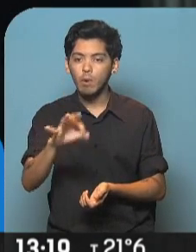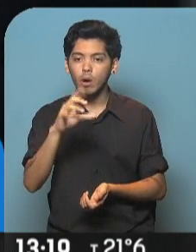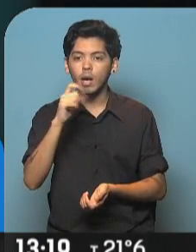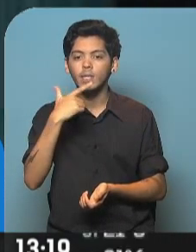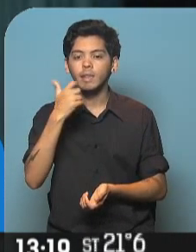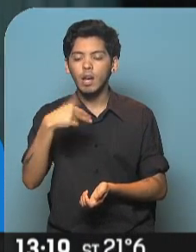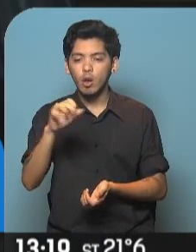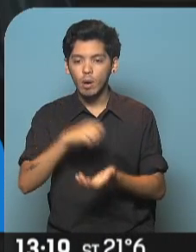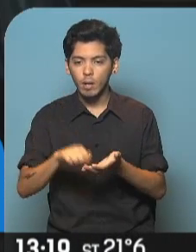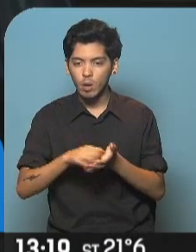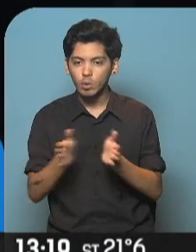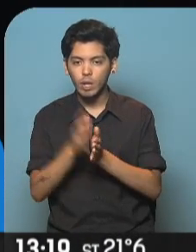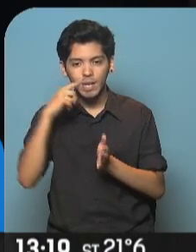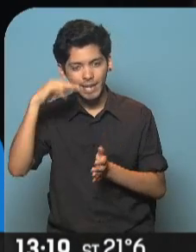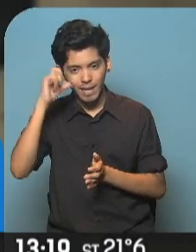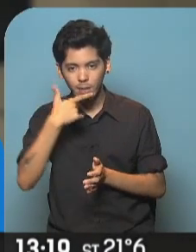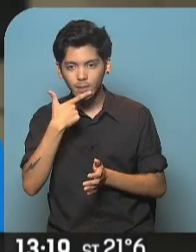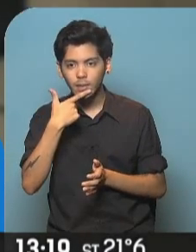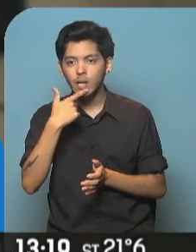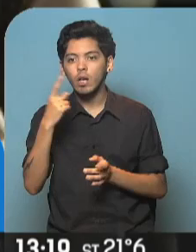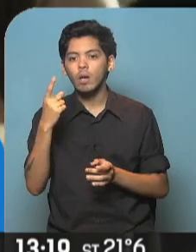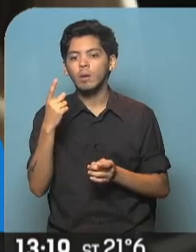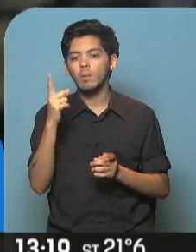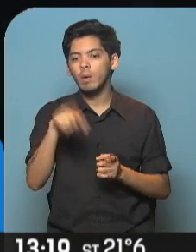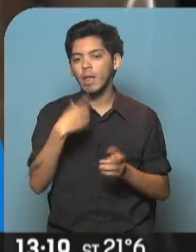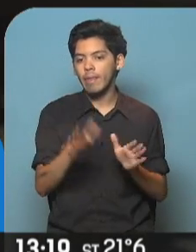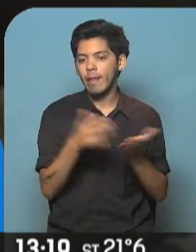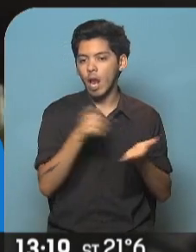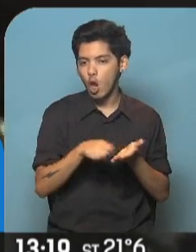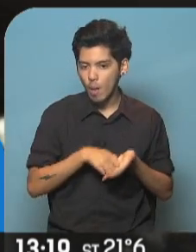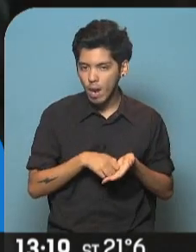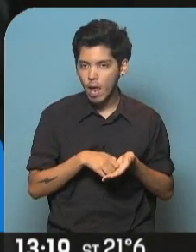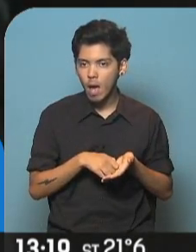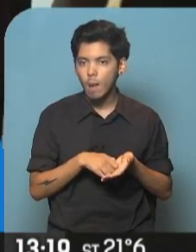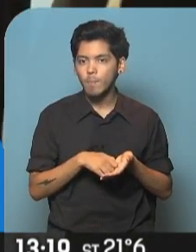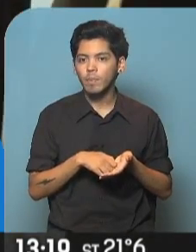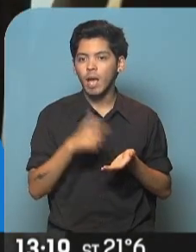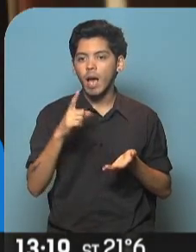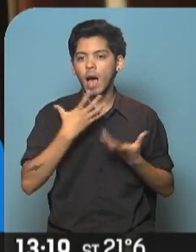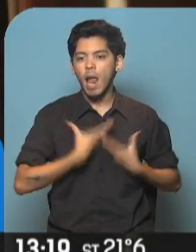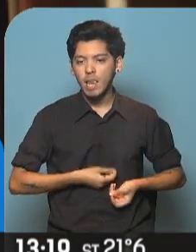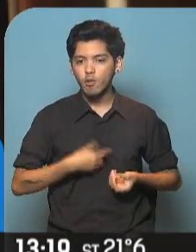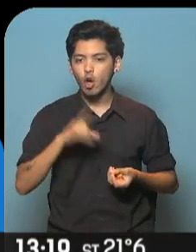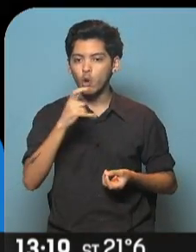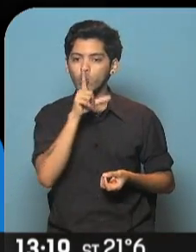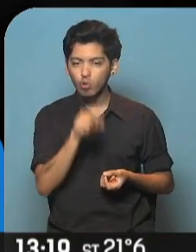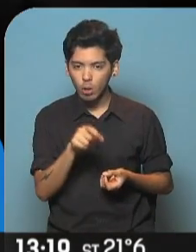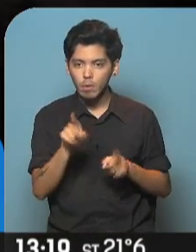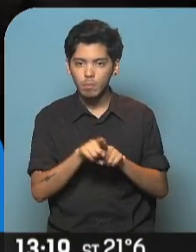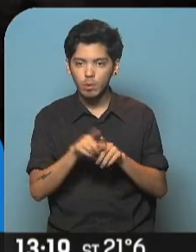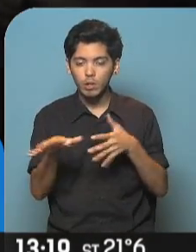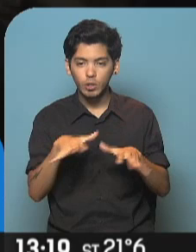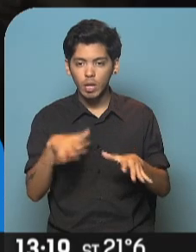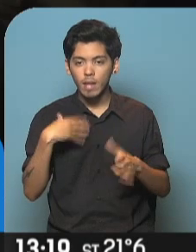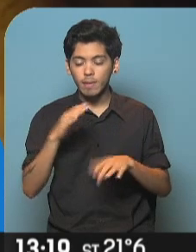Bortagaray, basándose en la novela Alivio de luto, de Mario Delgado Aparaín. La historia, una ciudad en tiempos de dictadura, un